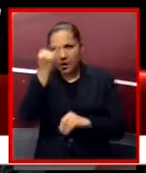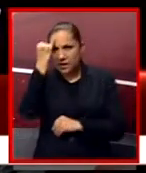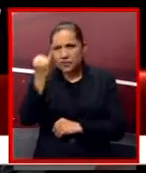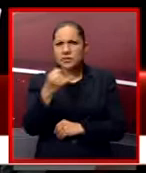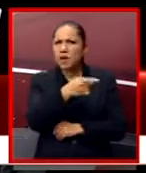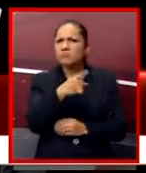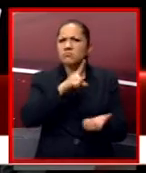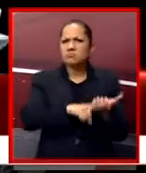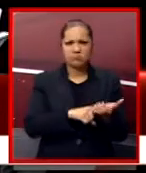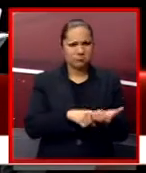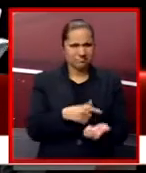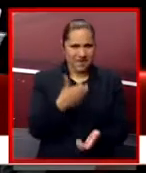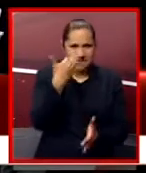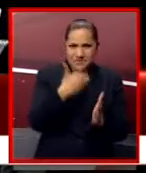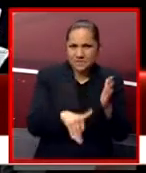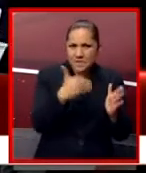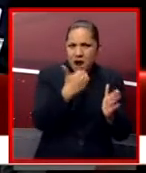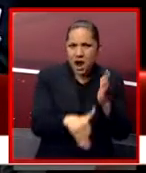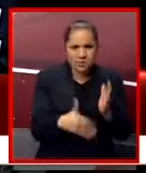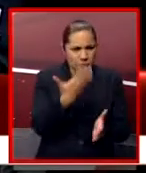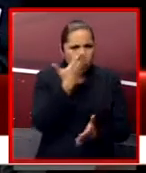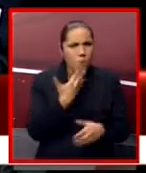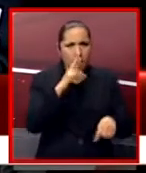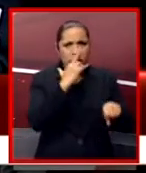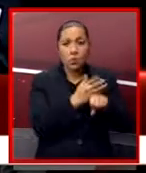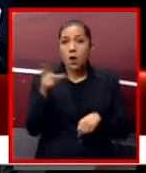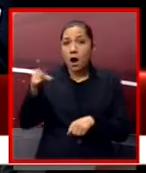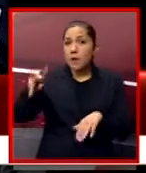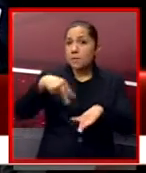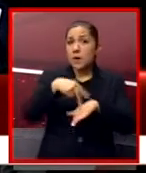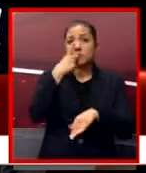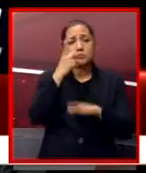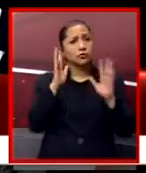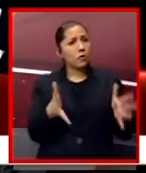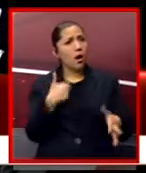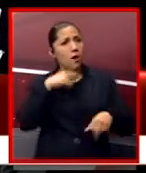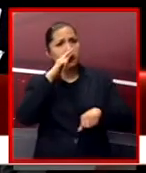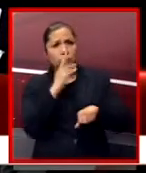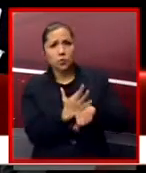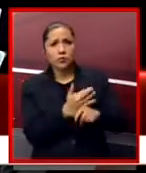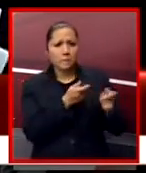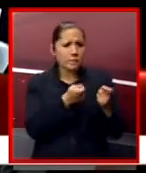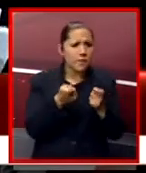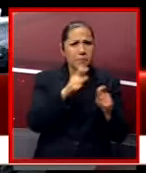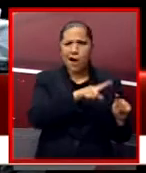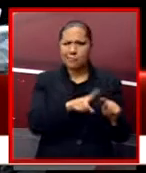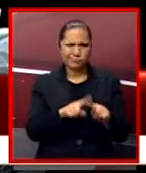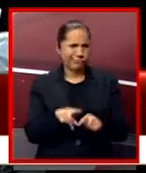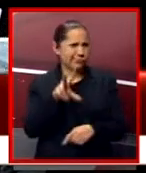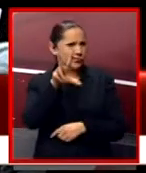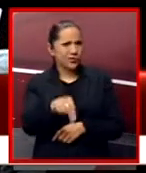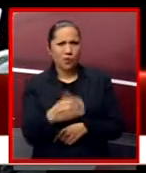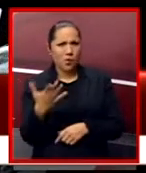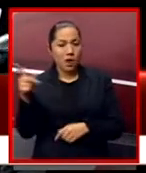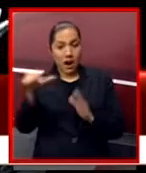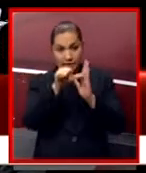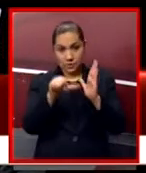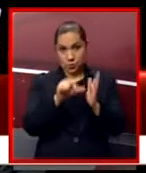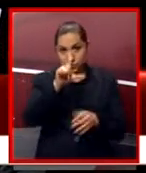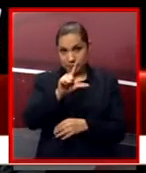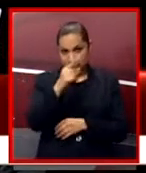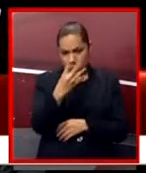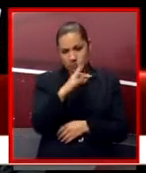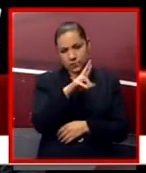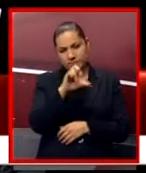falso. Eso es falso porque el artículo 74, fracción 6 de la